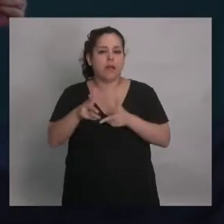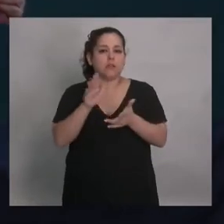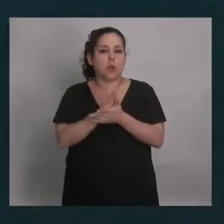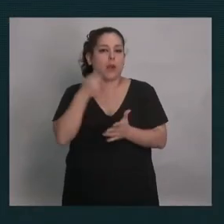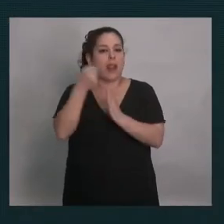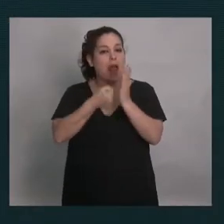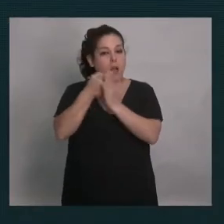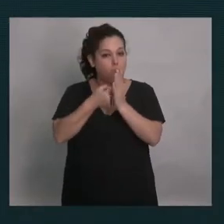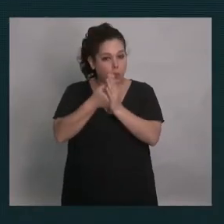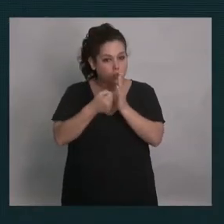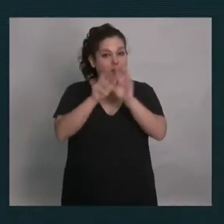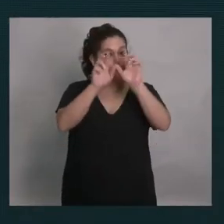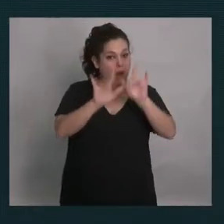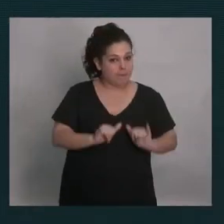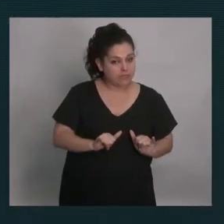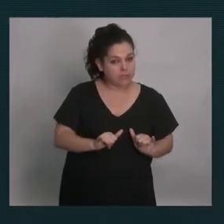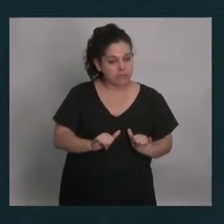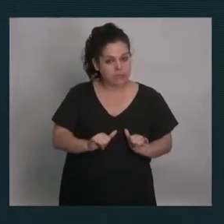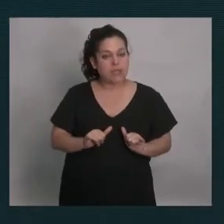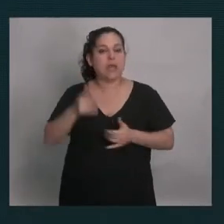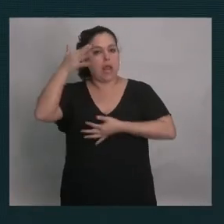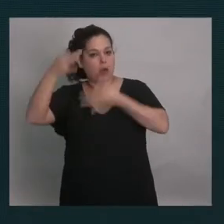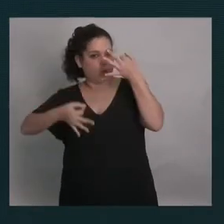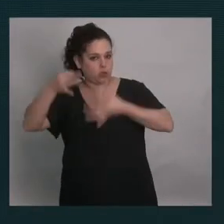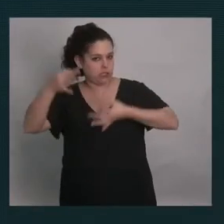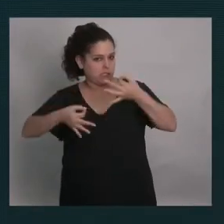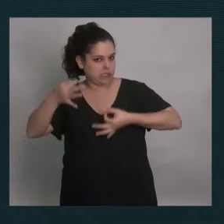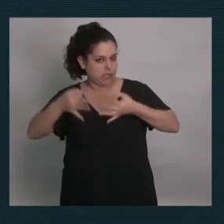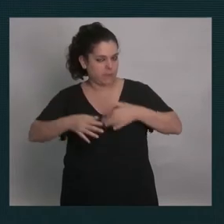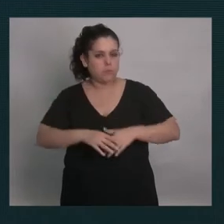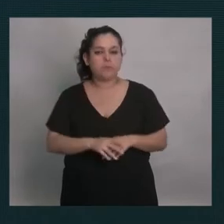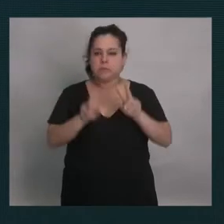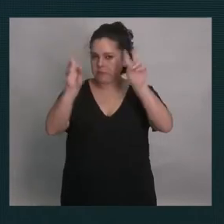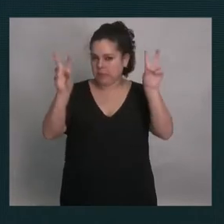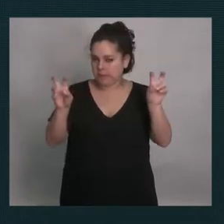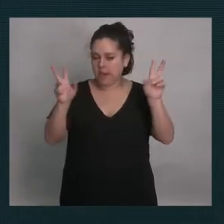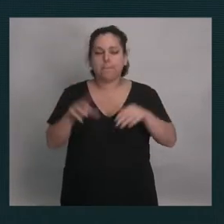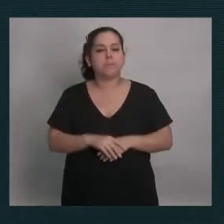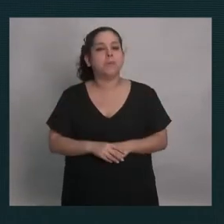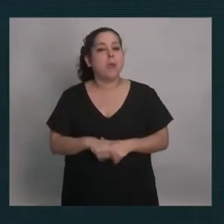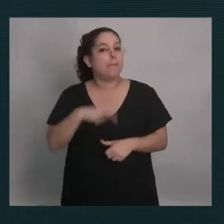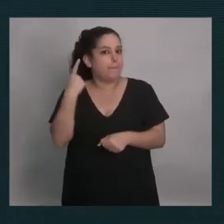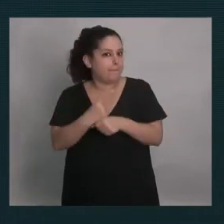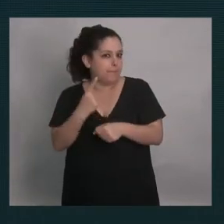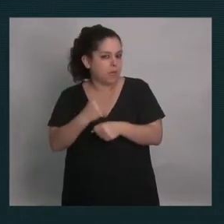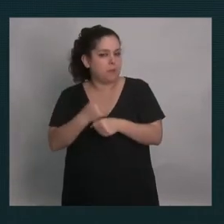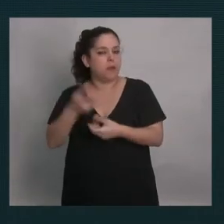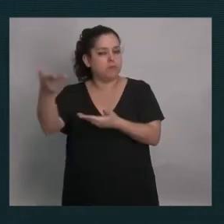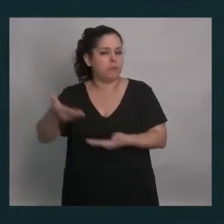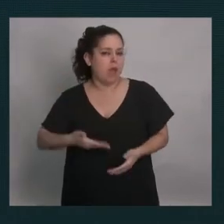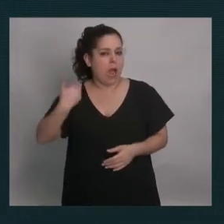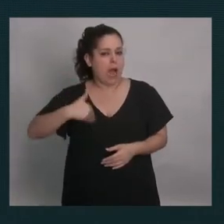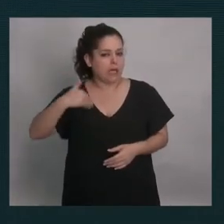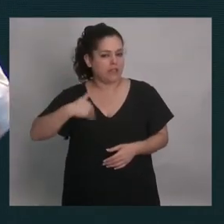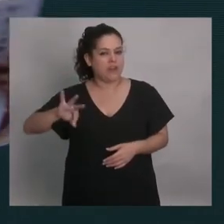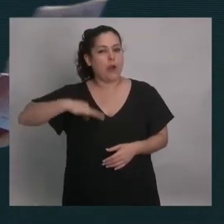justicia un imperativo ético y político en primer lugar yo quiero llamar un gran argentino premio nobel de la